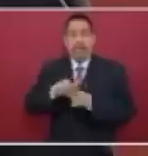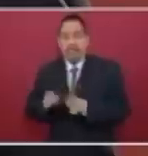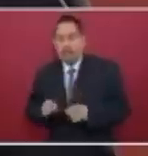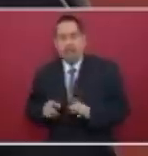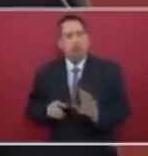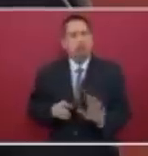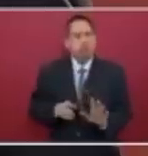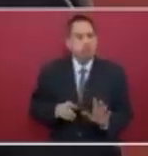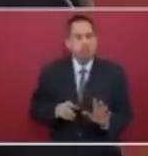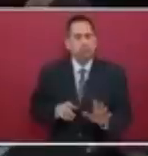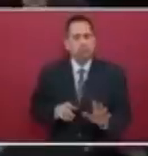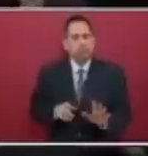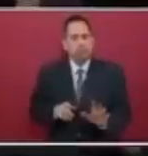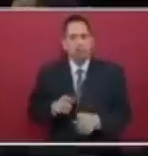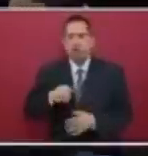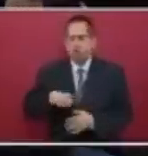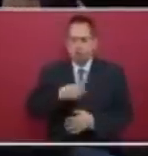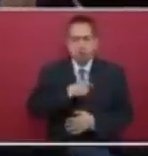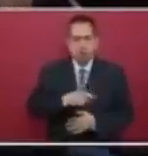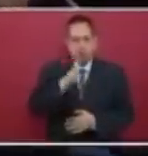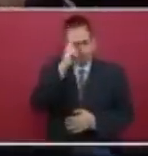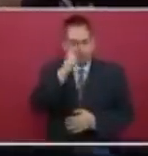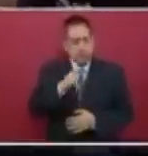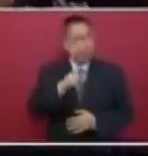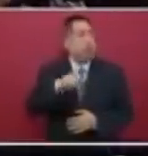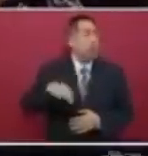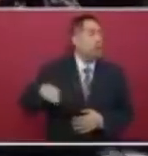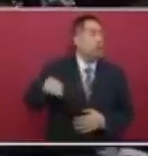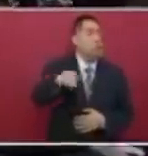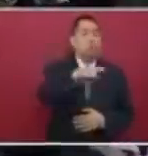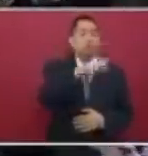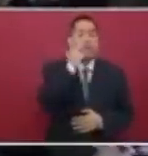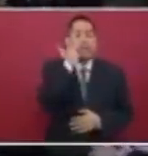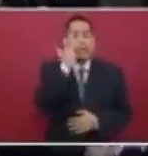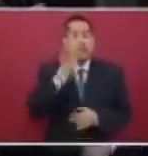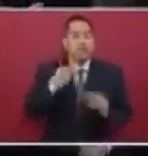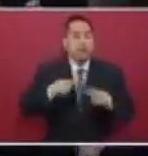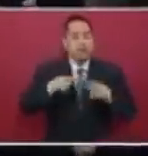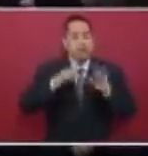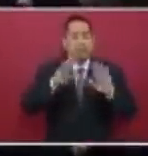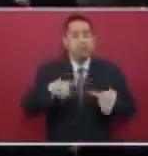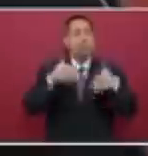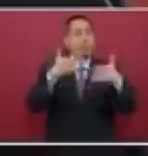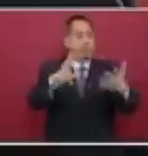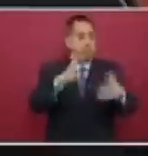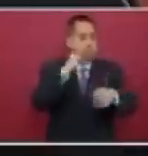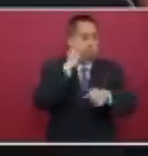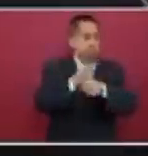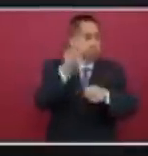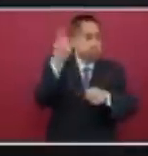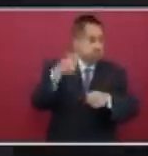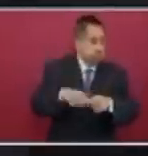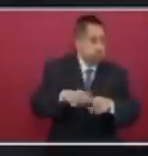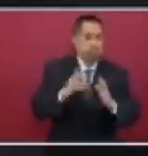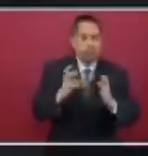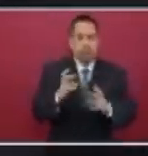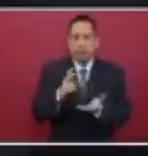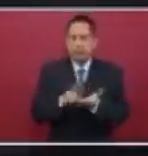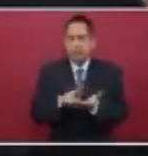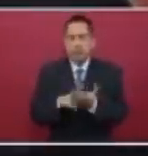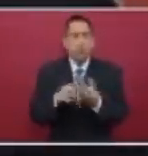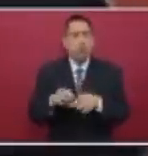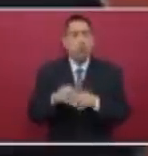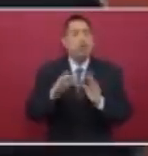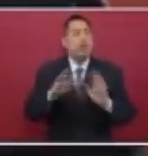de que se respete la voluntad de los ciudadanos que la consulta sea